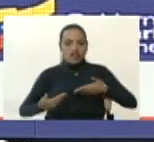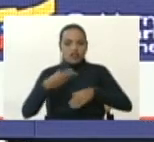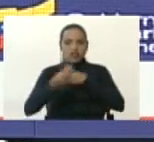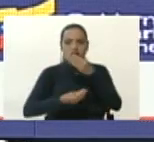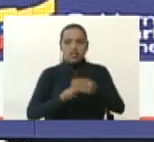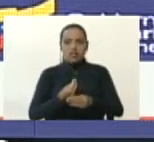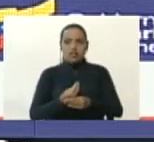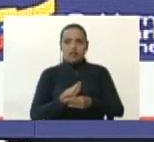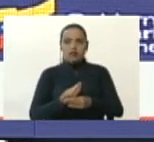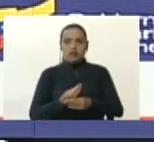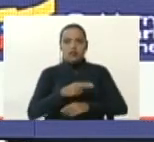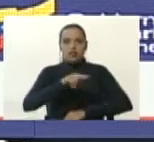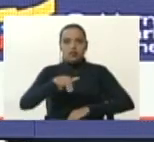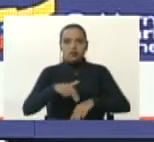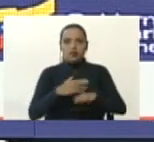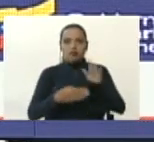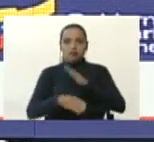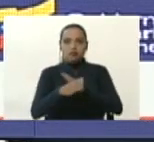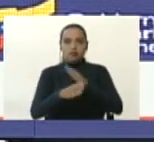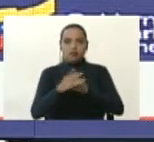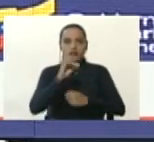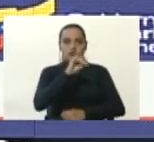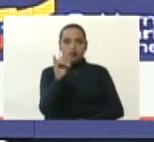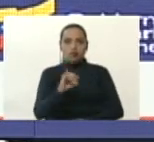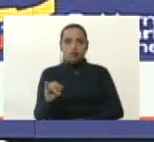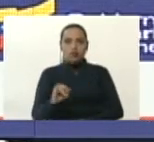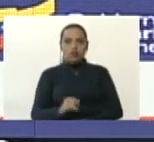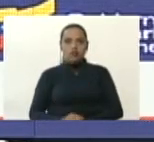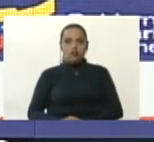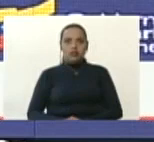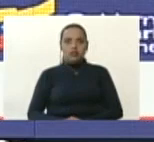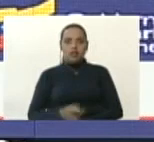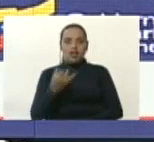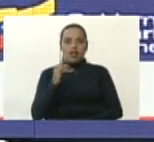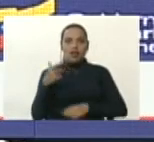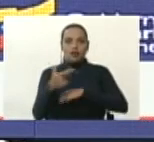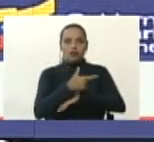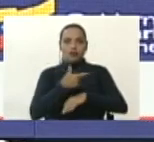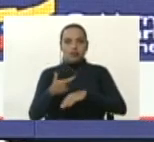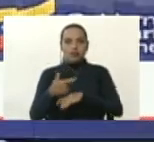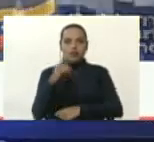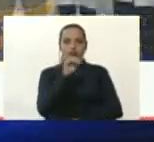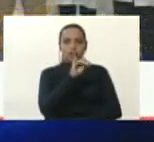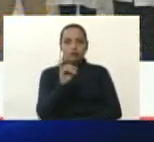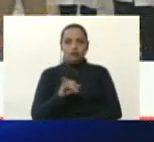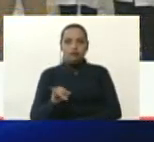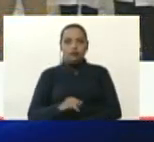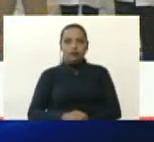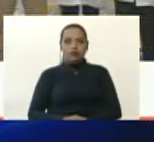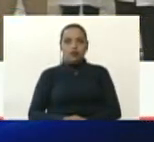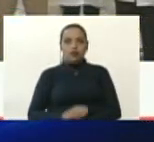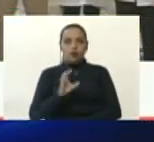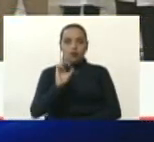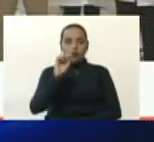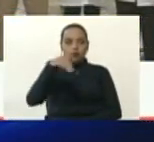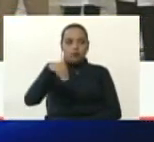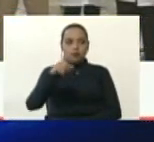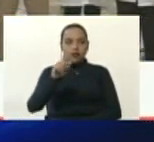Tenemos un pase para el Zulia. Allá está el gobernador del estado Zulia, Omar Prieto